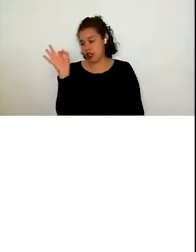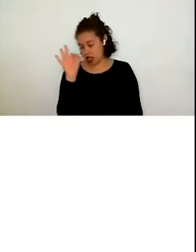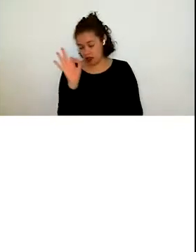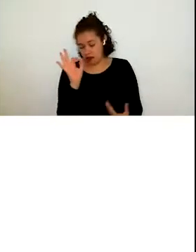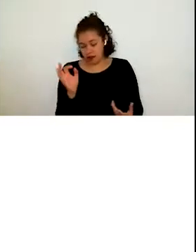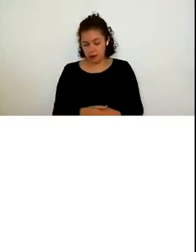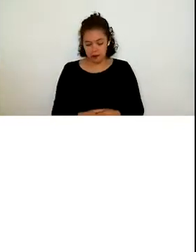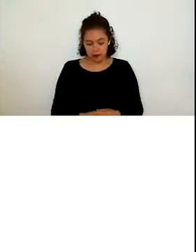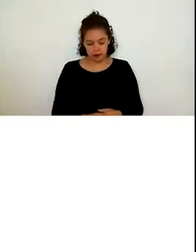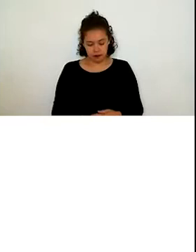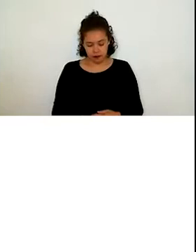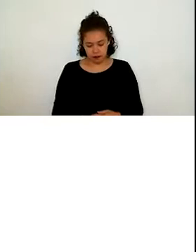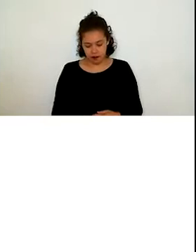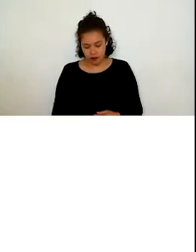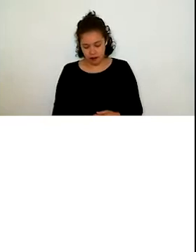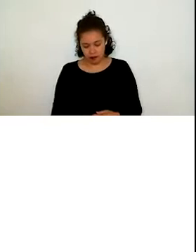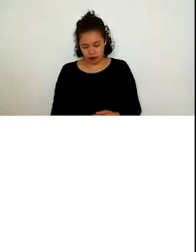caso.